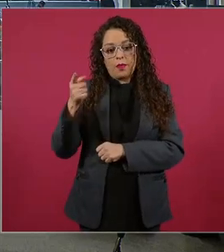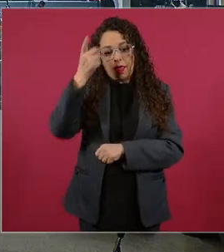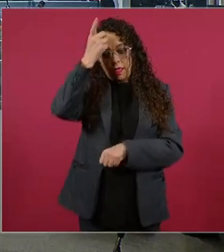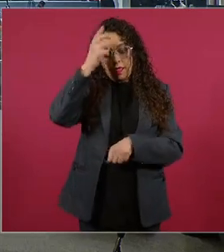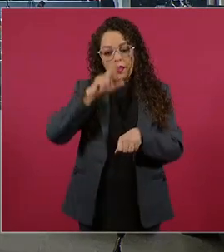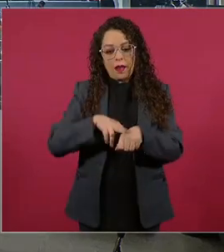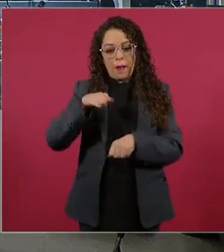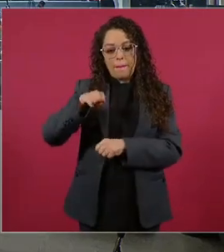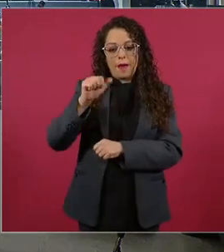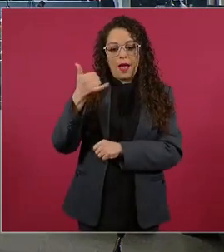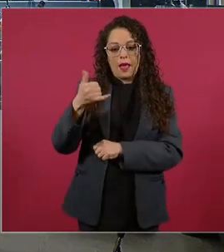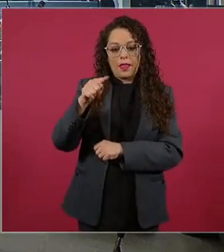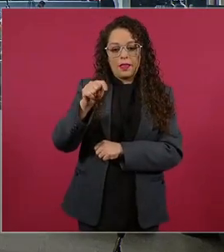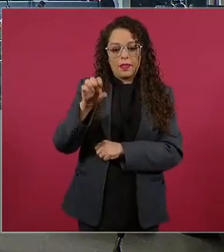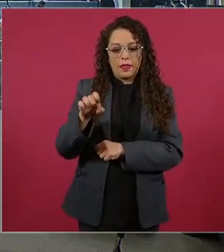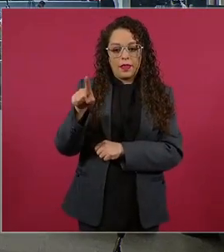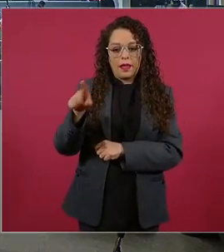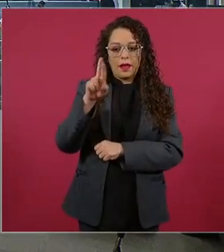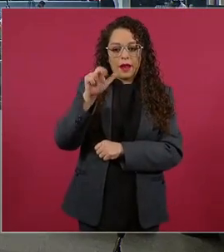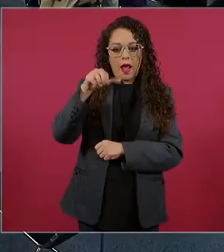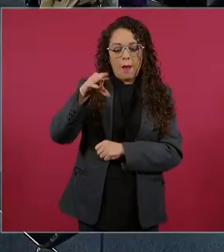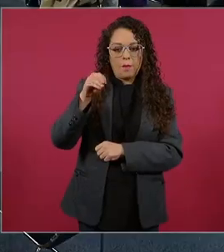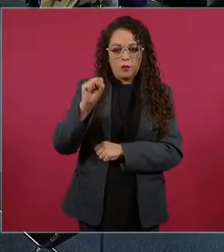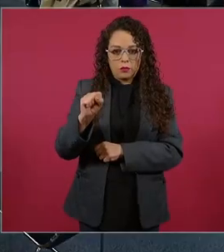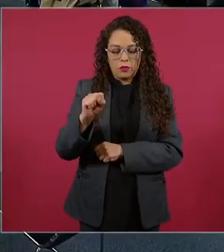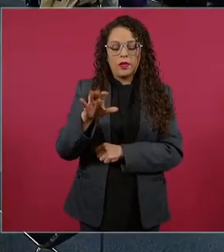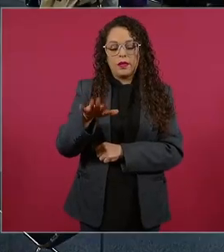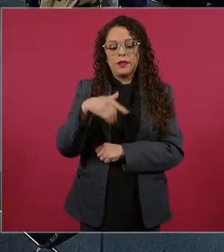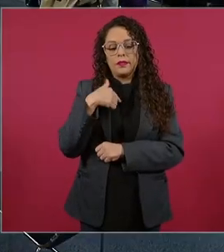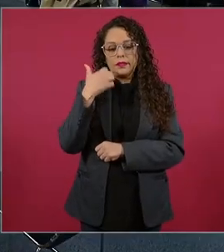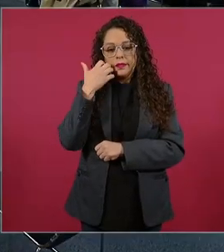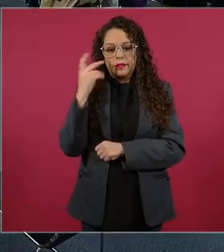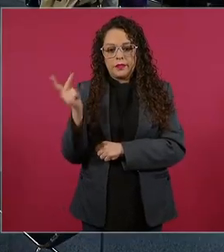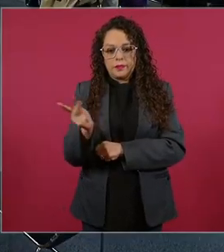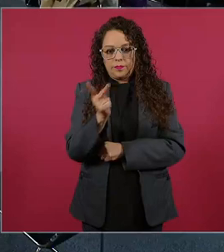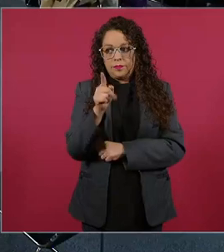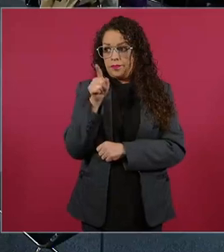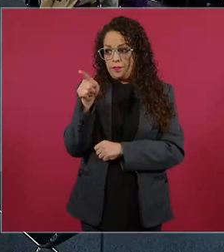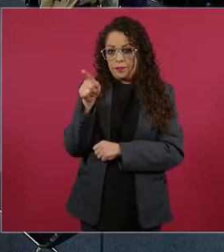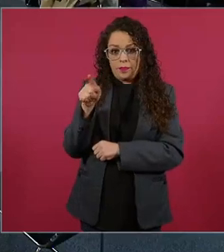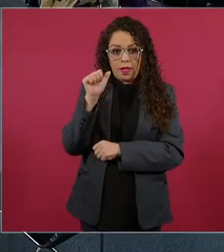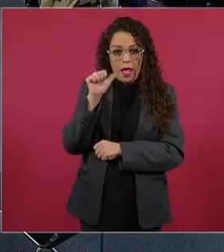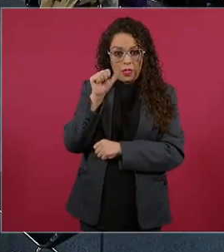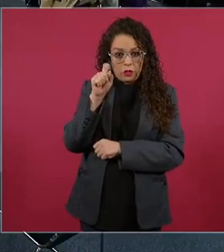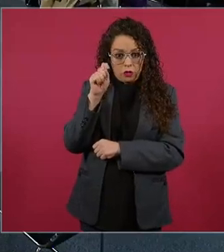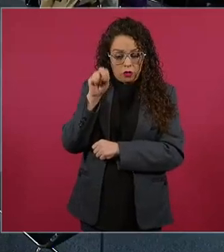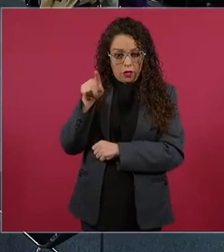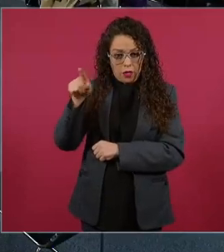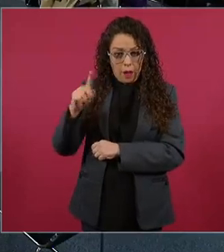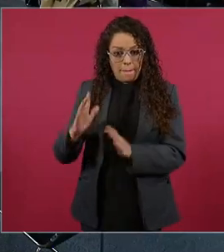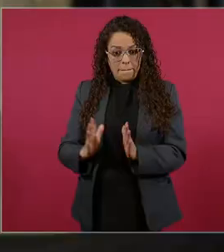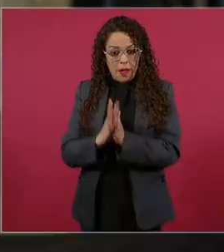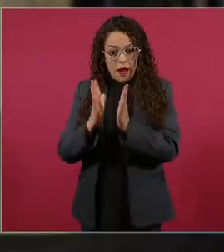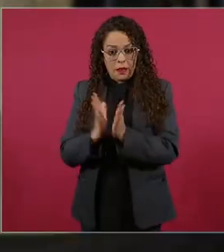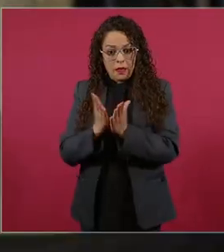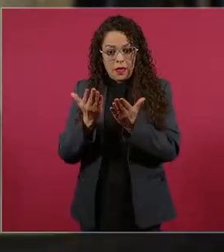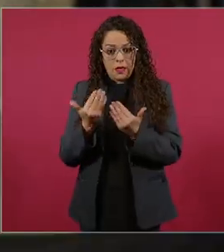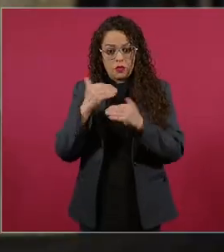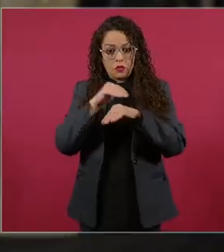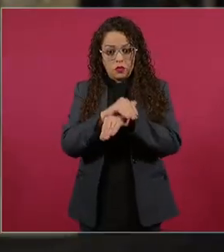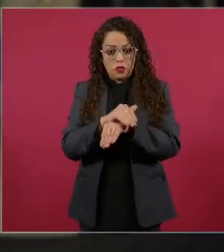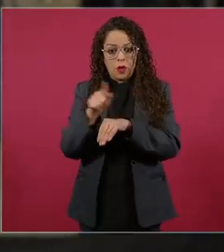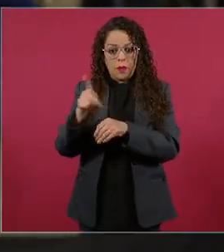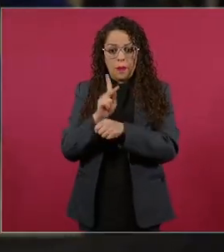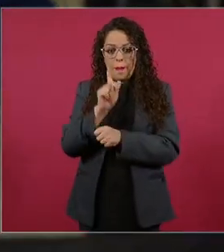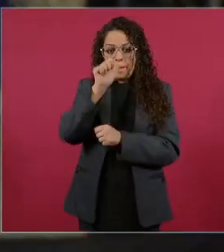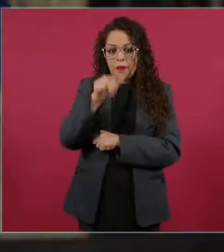Maite Ramos Gómez, si me permite, ¿es si Alstom va a participar en los proyectos ferroviarios que anunció la presidenta electa y